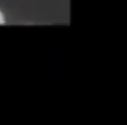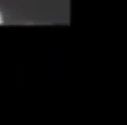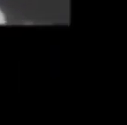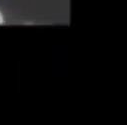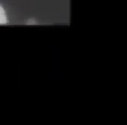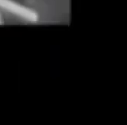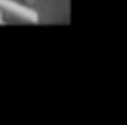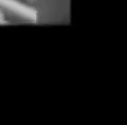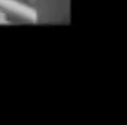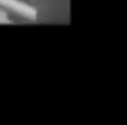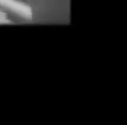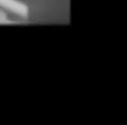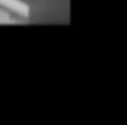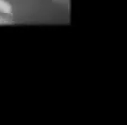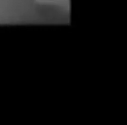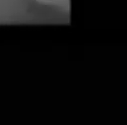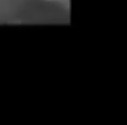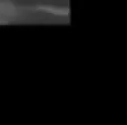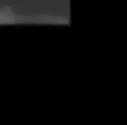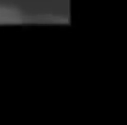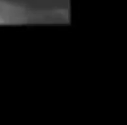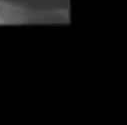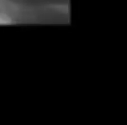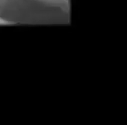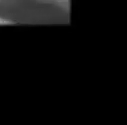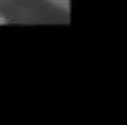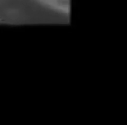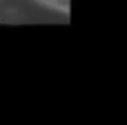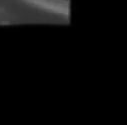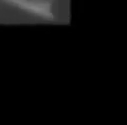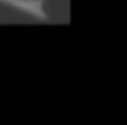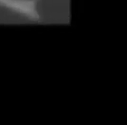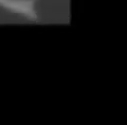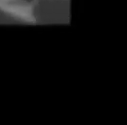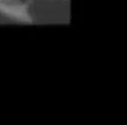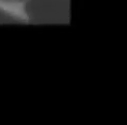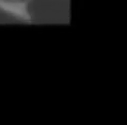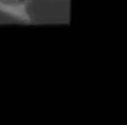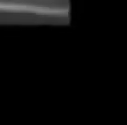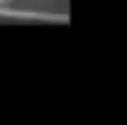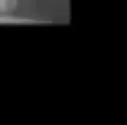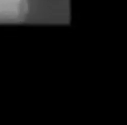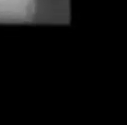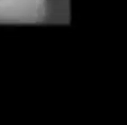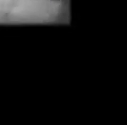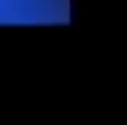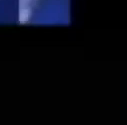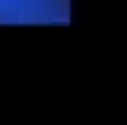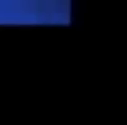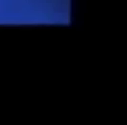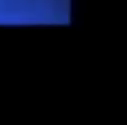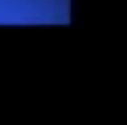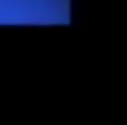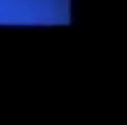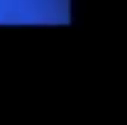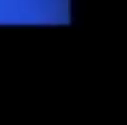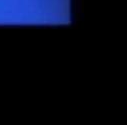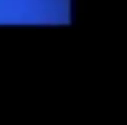En la larga lista de acciones de ese tipo se encuentra la explosión del buque francés La Coubre, el 4 de marzo